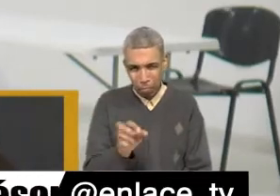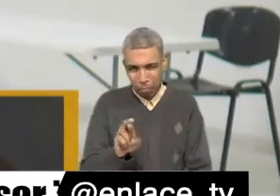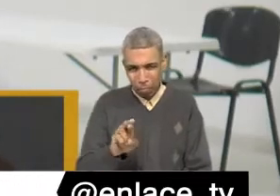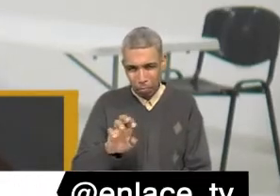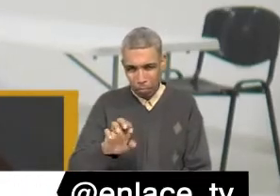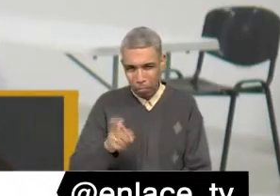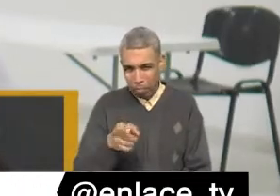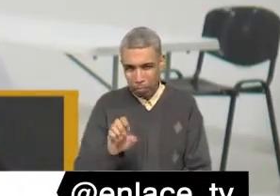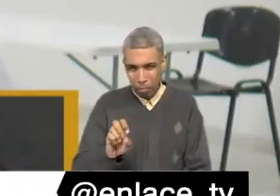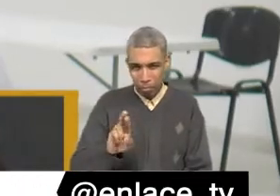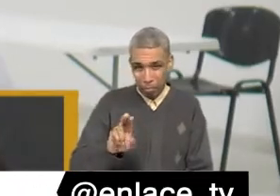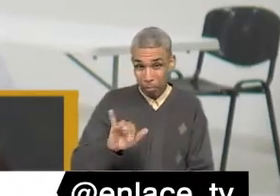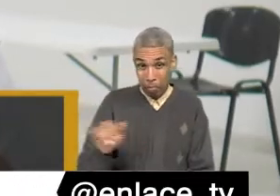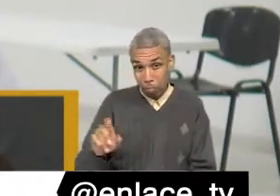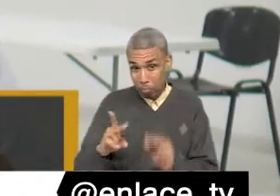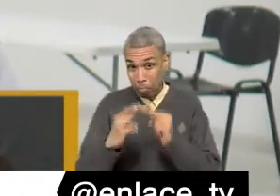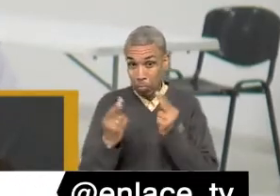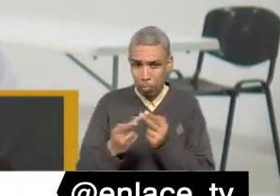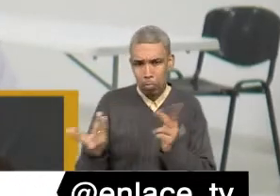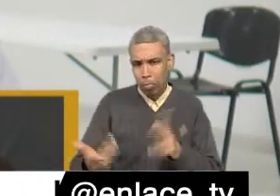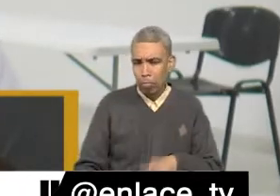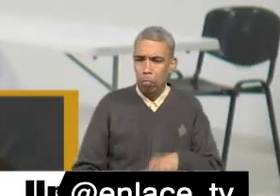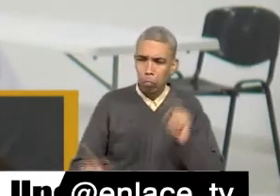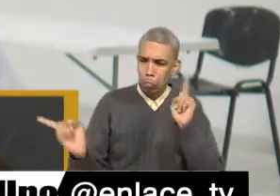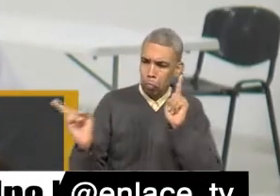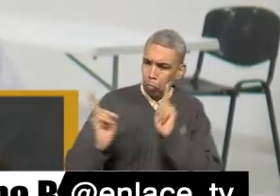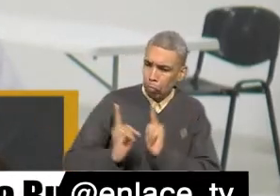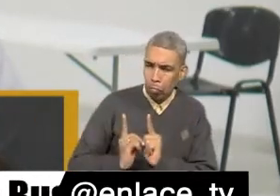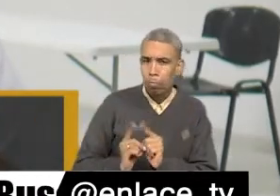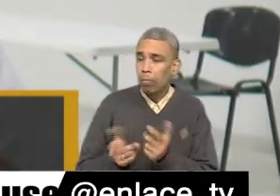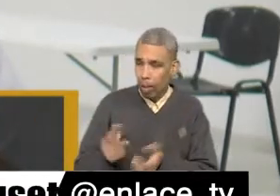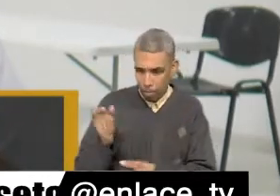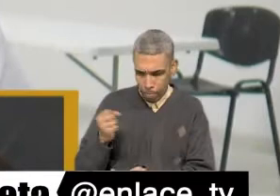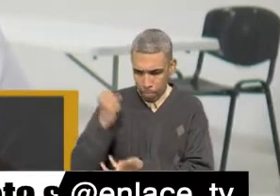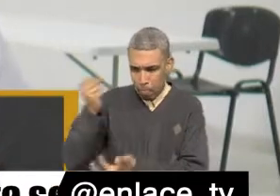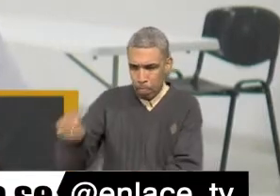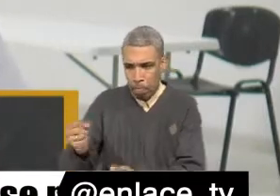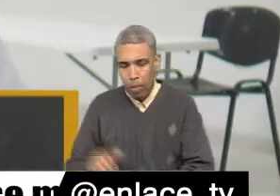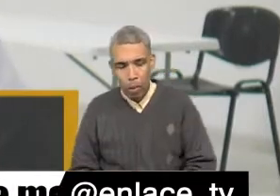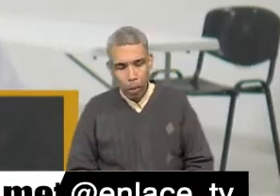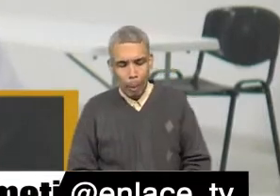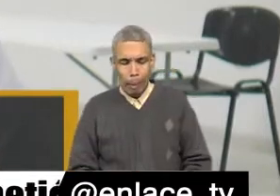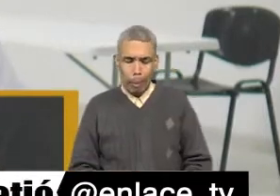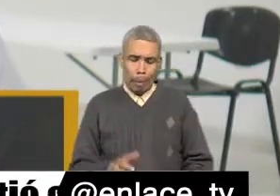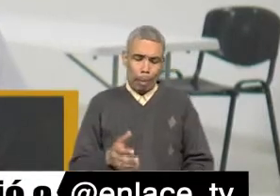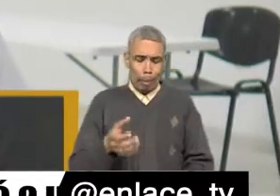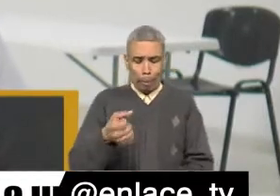nuestro aporte, a la fecha pues no hemos tenido una respuesta de ellos. También pues lo único